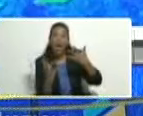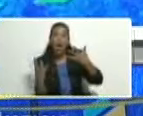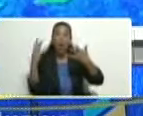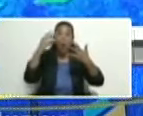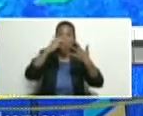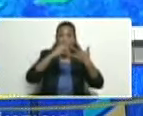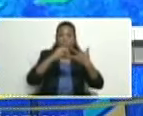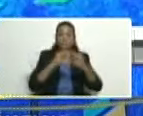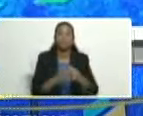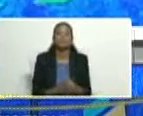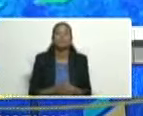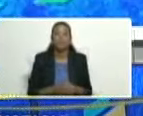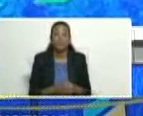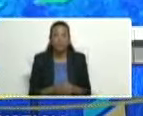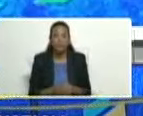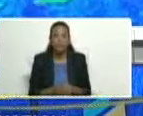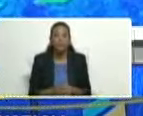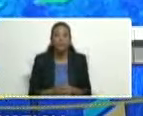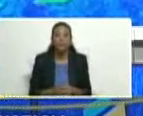al frente.